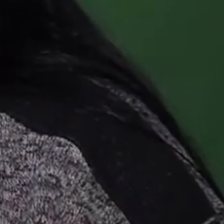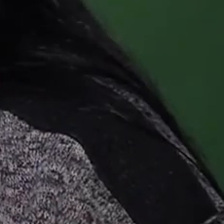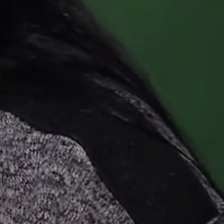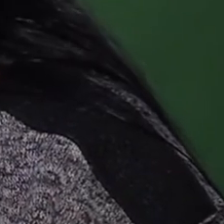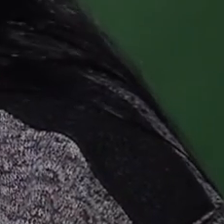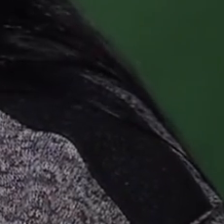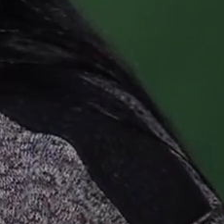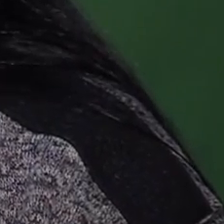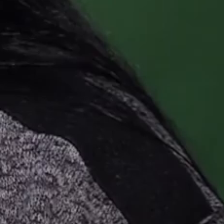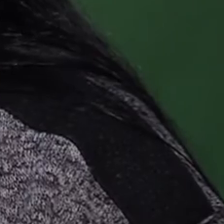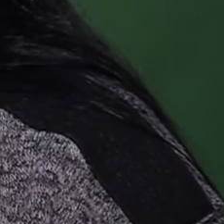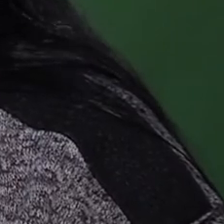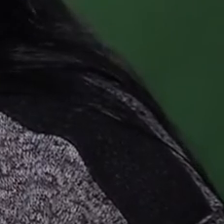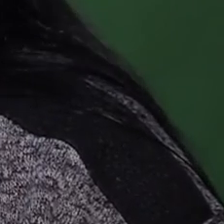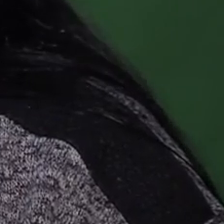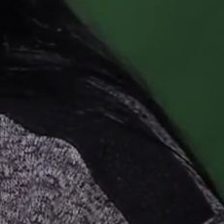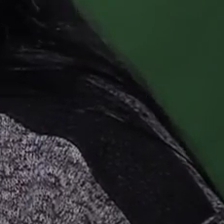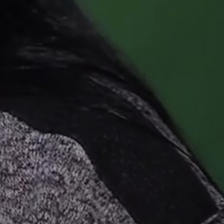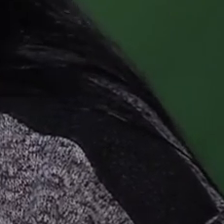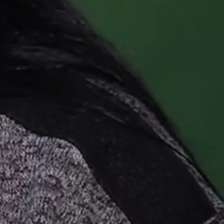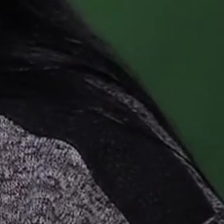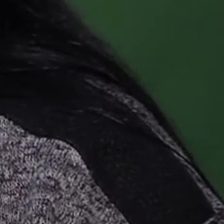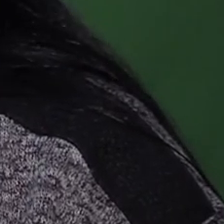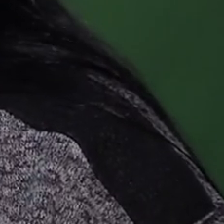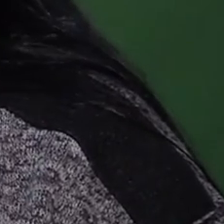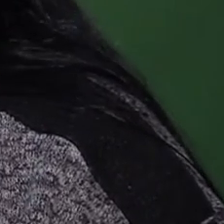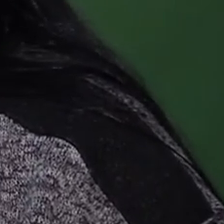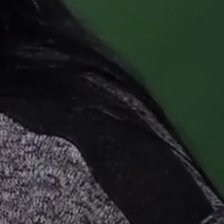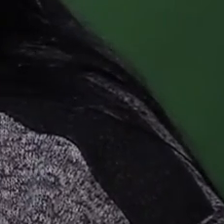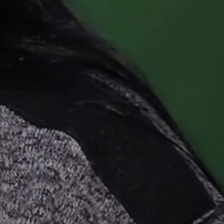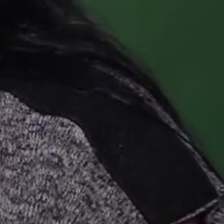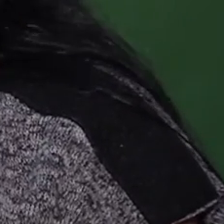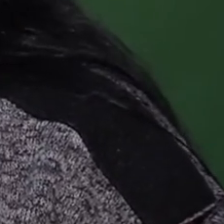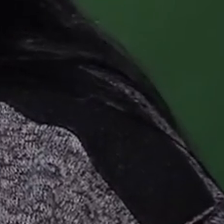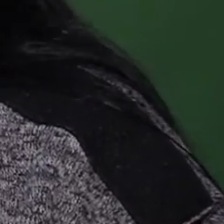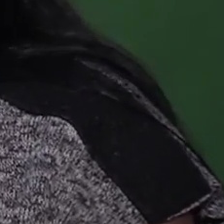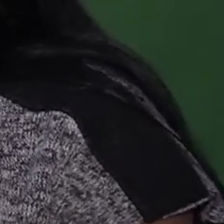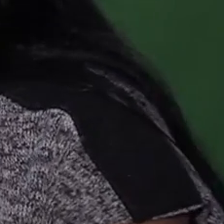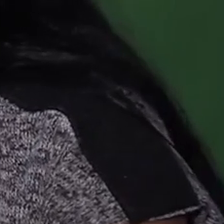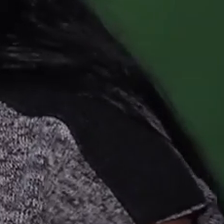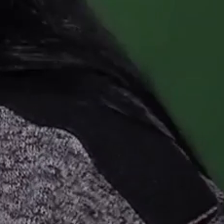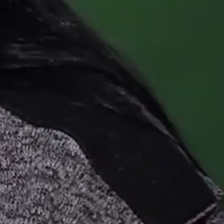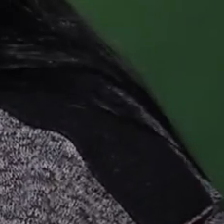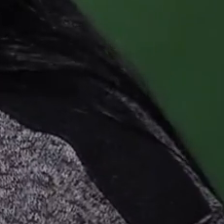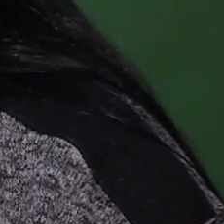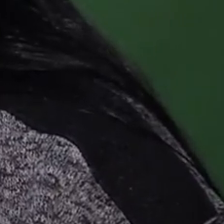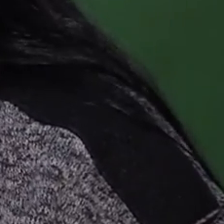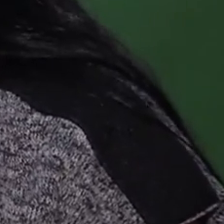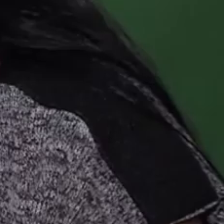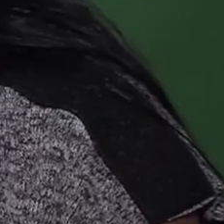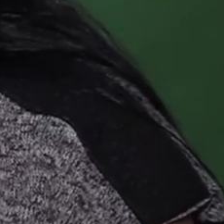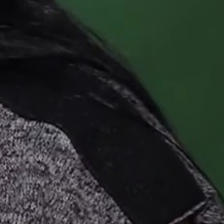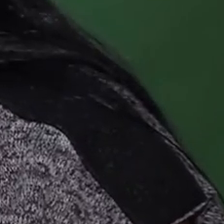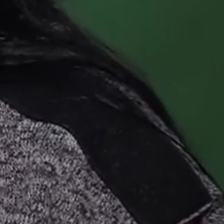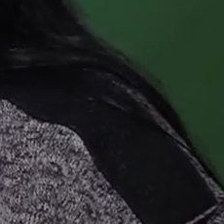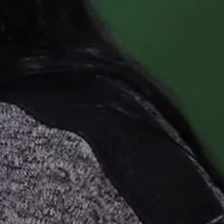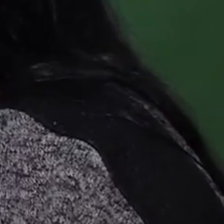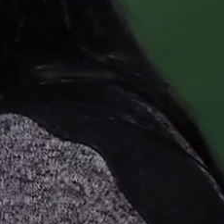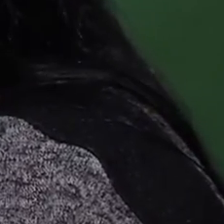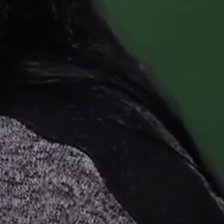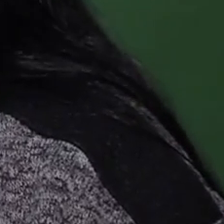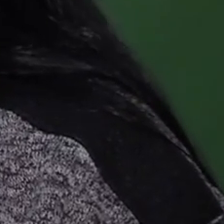conocí que es el final del proyecto ellas fueron las que dieron en la cara del trabajo el aporte y de absolutamente todo obviamente